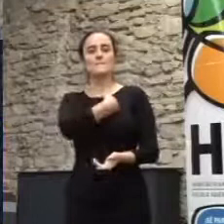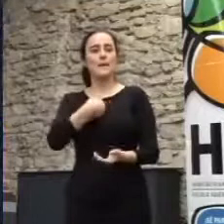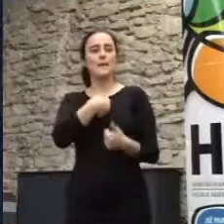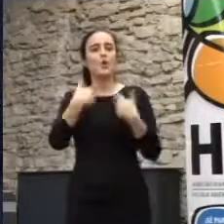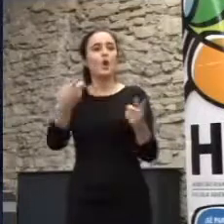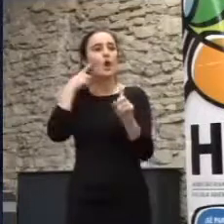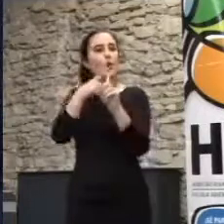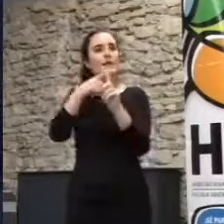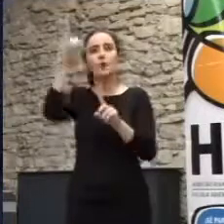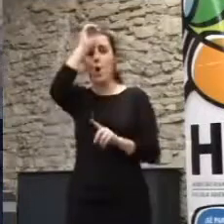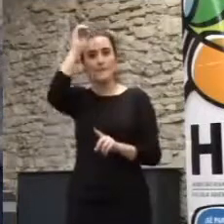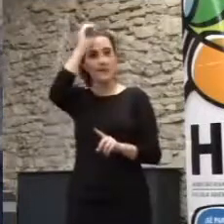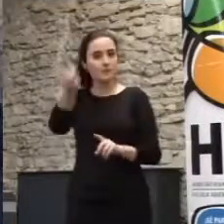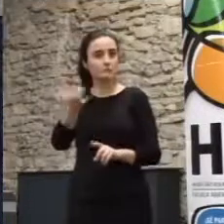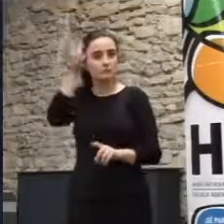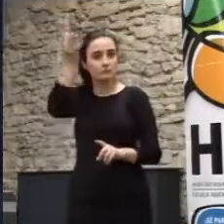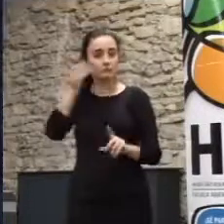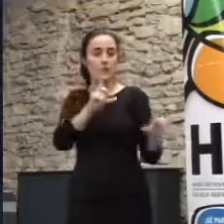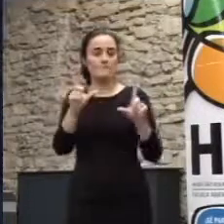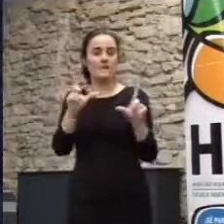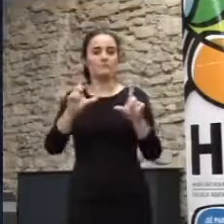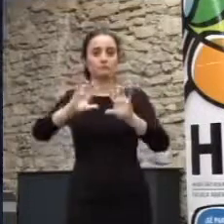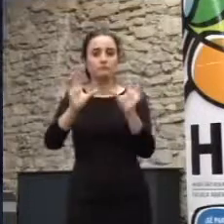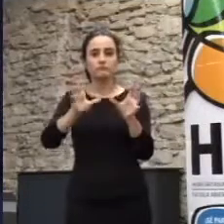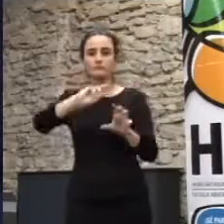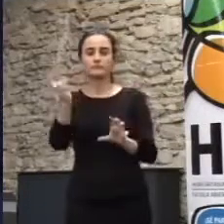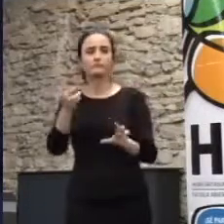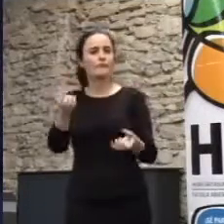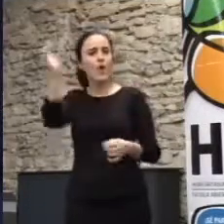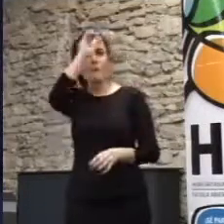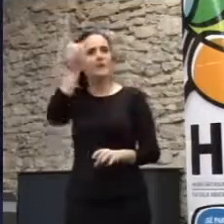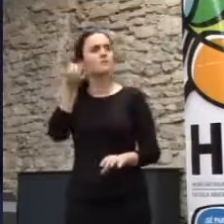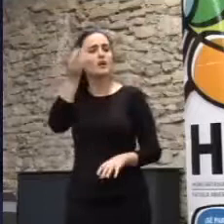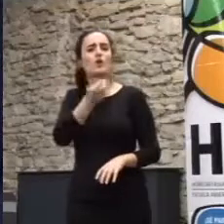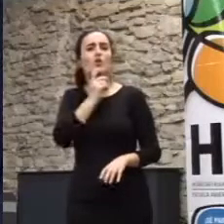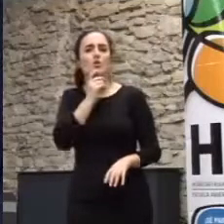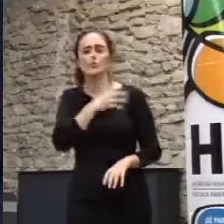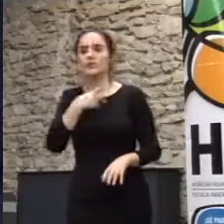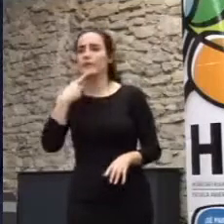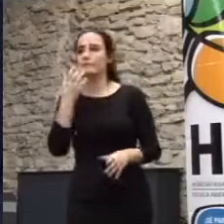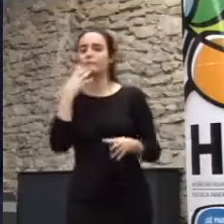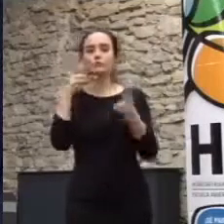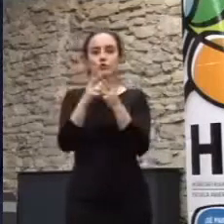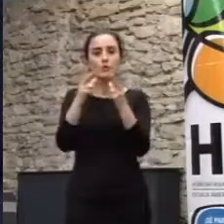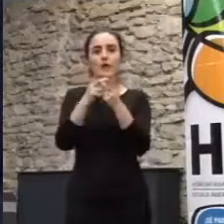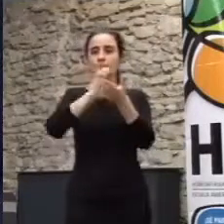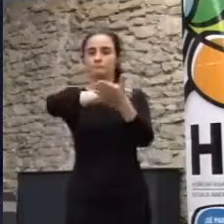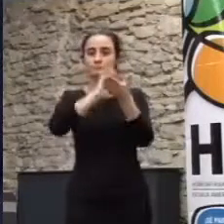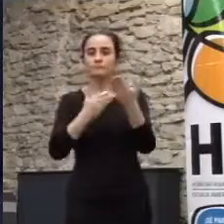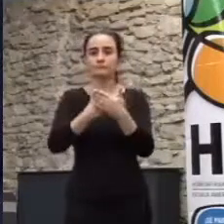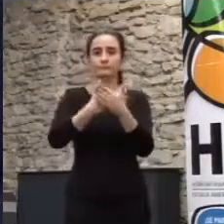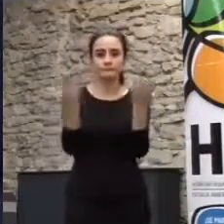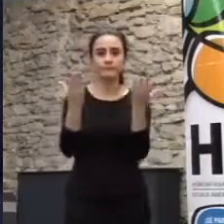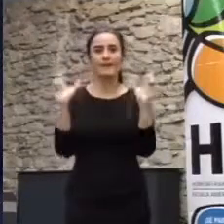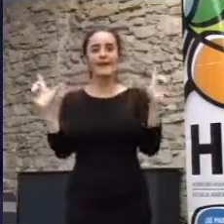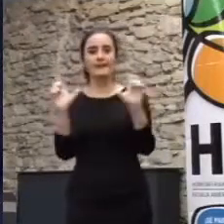los medios de comunicación? Medios de comunicación del ámbito social, prensa escrita, radio,